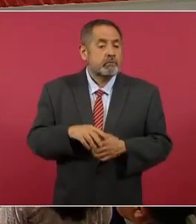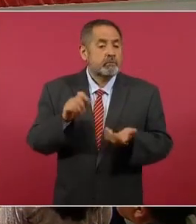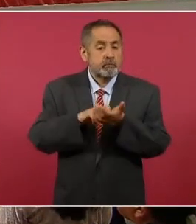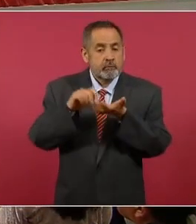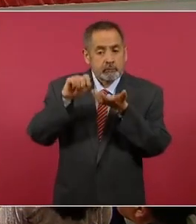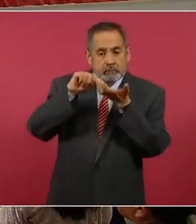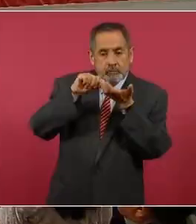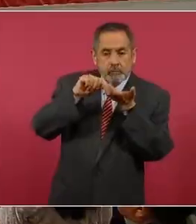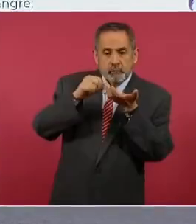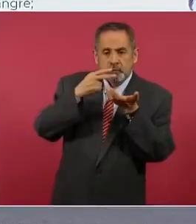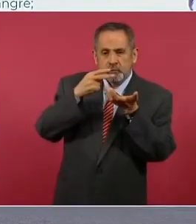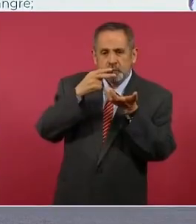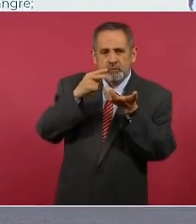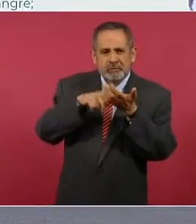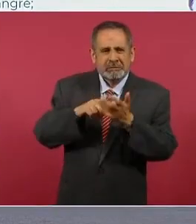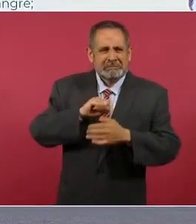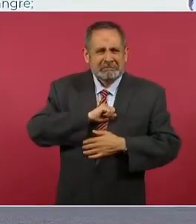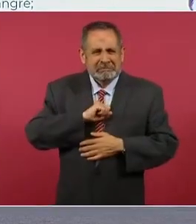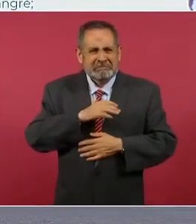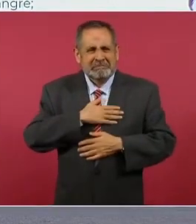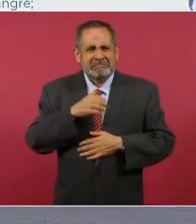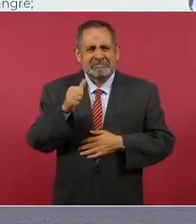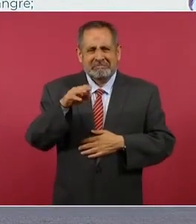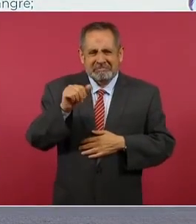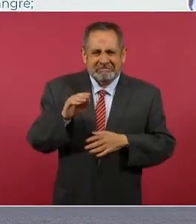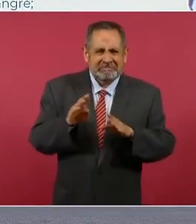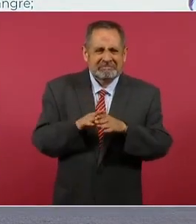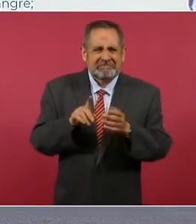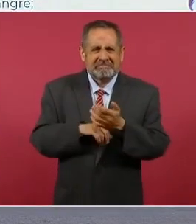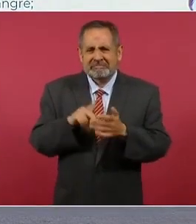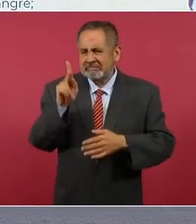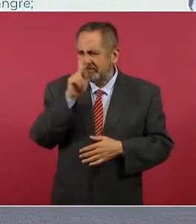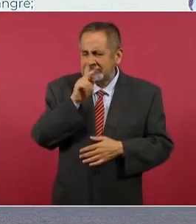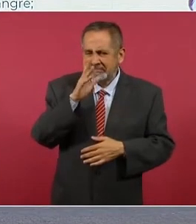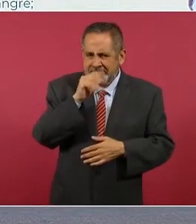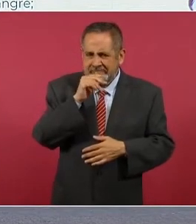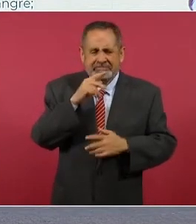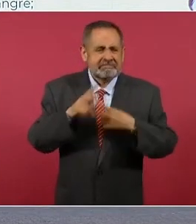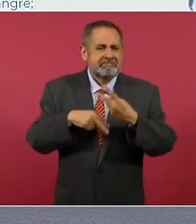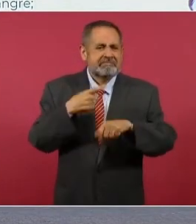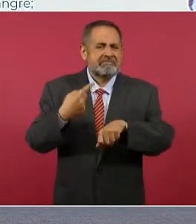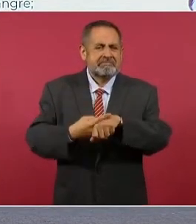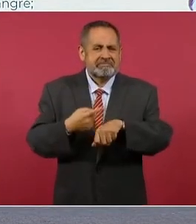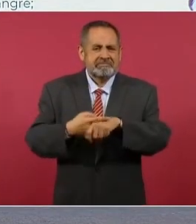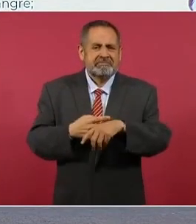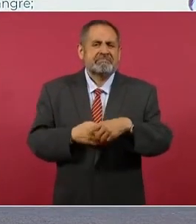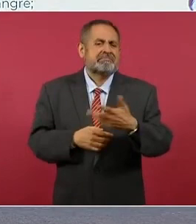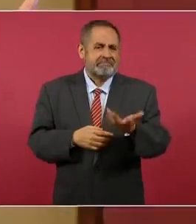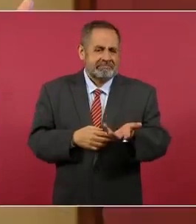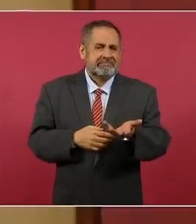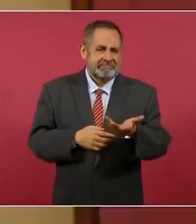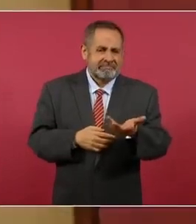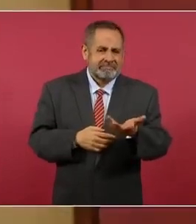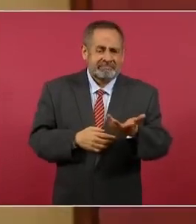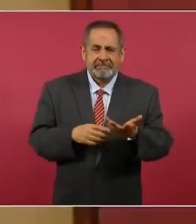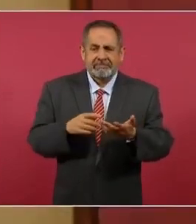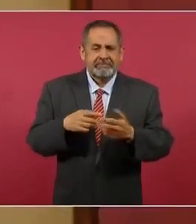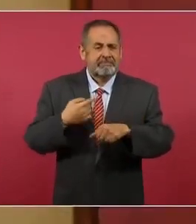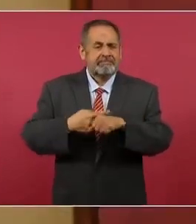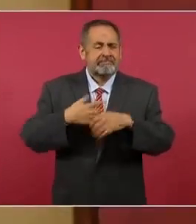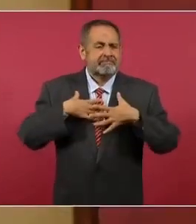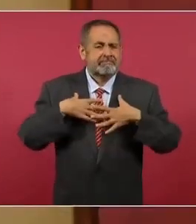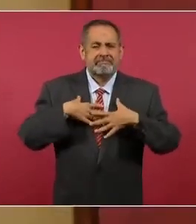fumada, causa tos, estimula el asma, provoca dificultad respiratoria y desde luego puede aumentar el riesgo de